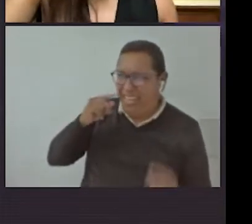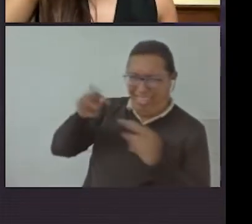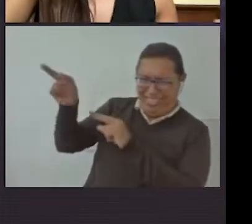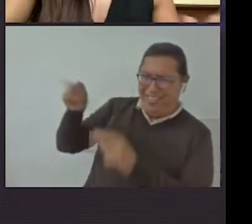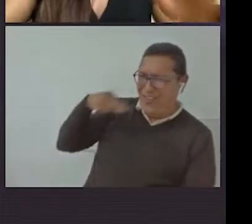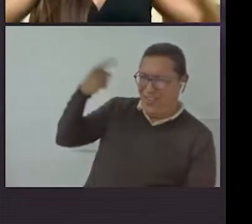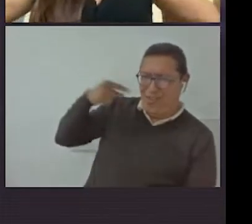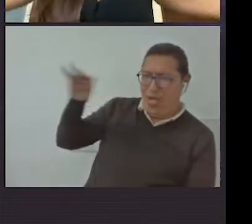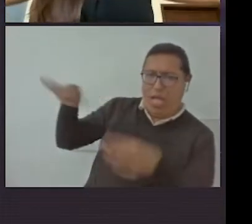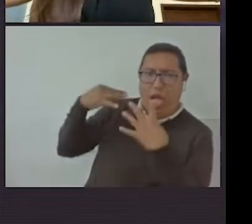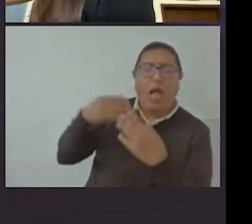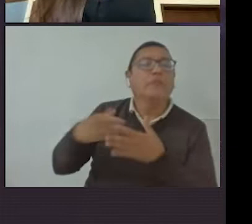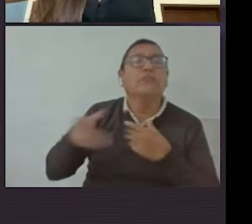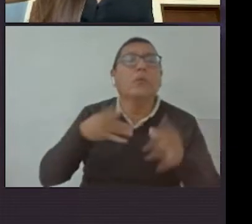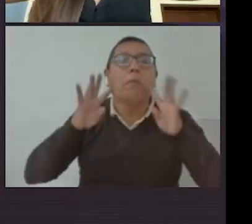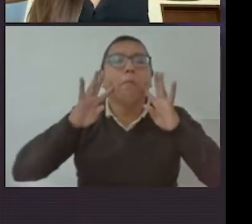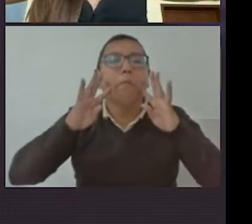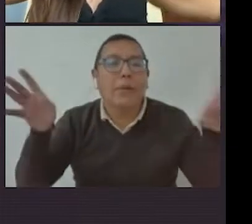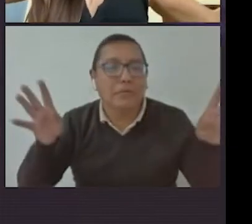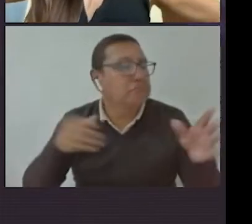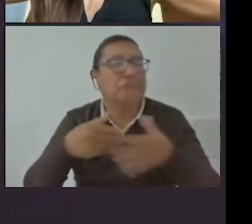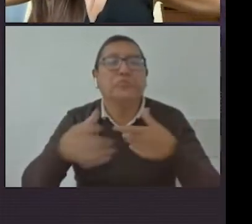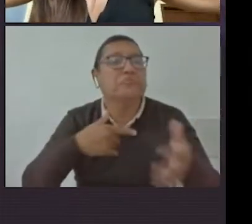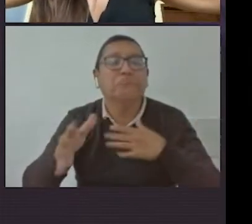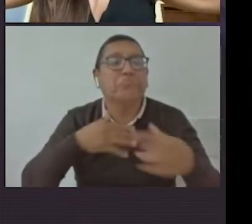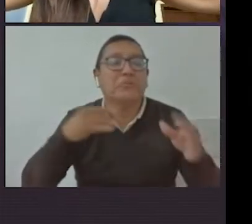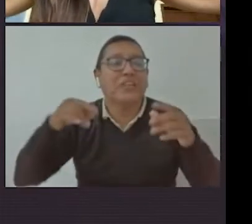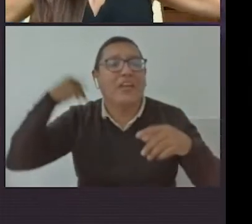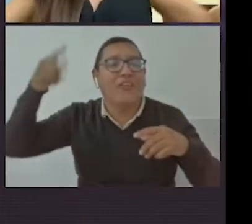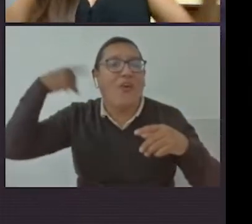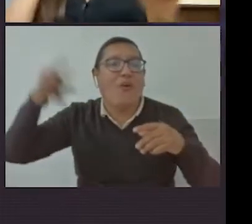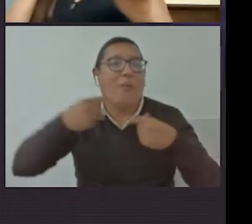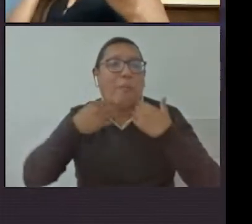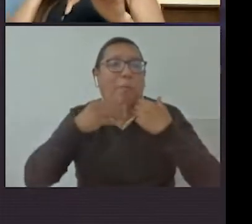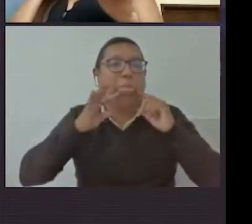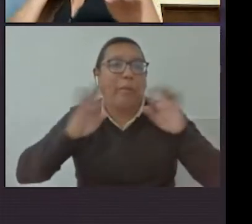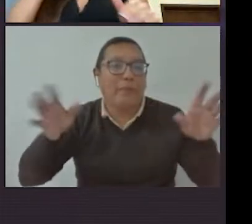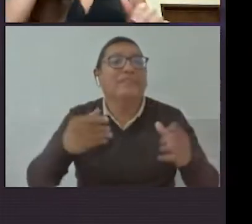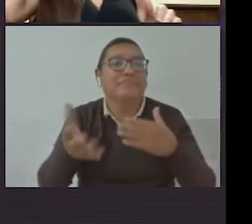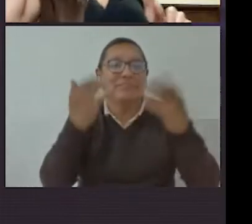no importa, vamos a estar como loca y locos todos aquí.